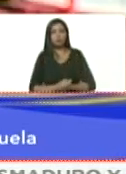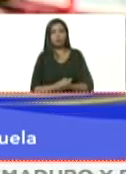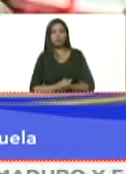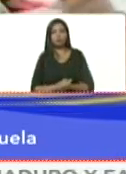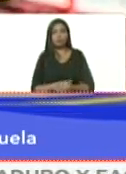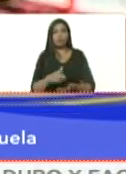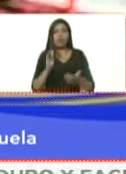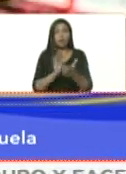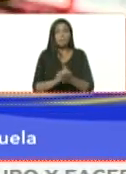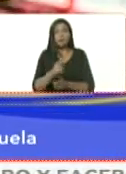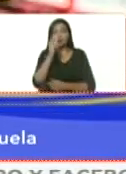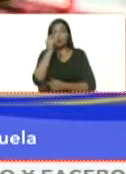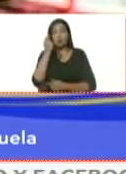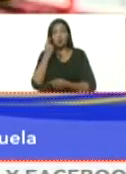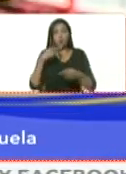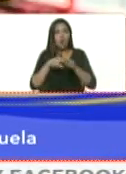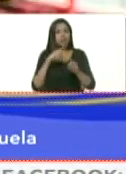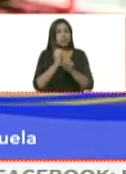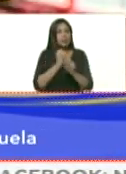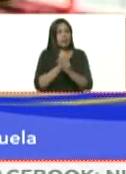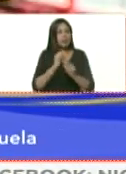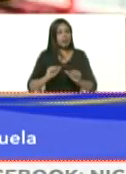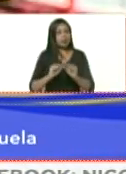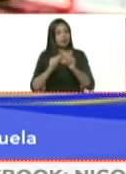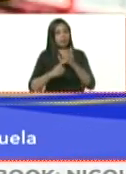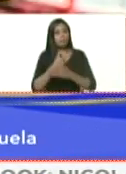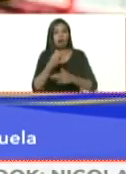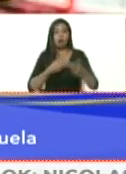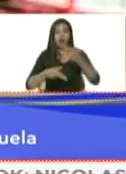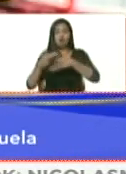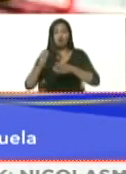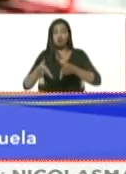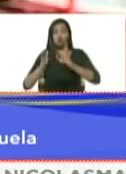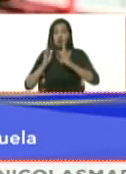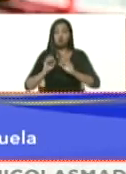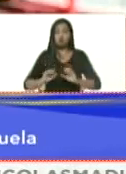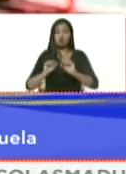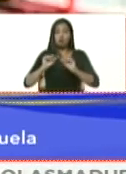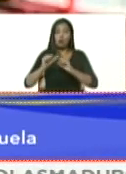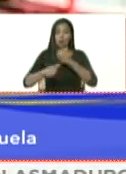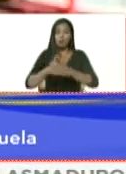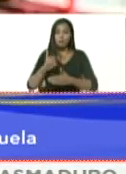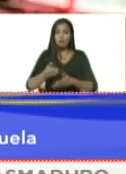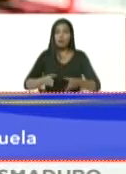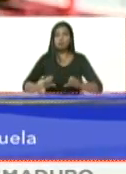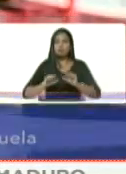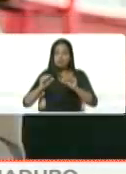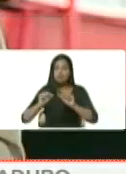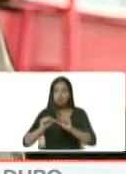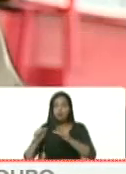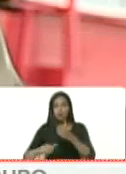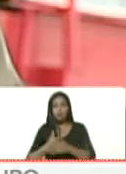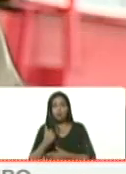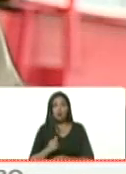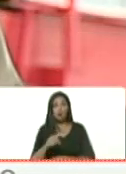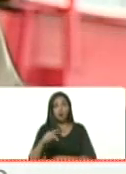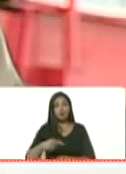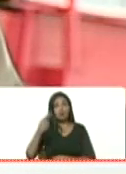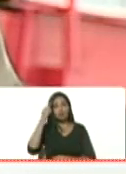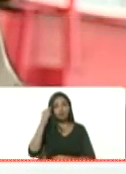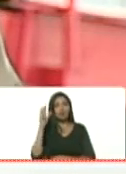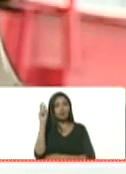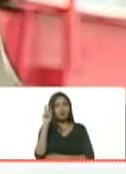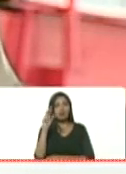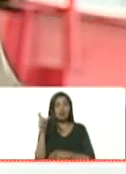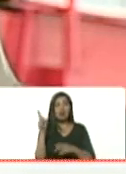compañeros y compañeras, trabajando, construyendo, avanzando. Avanzando, y hoy es día viernes 3